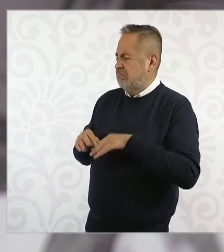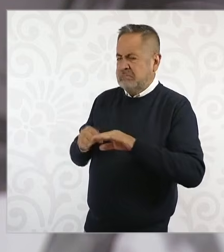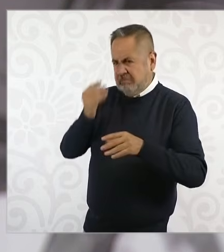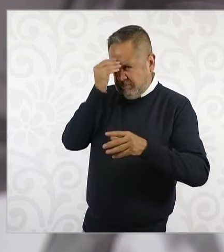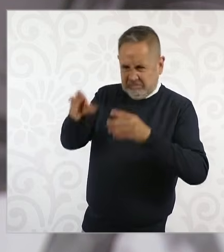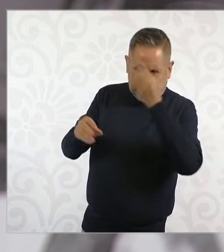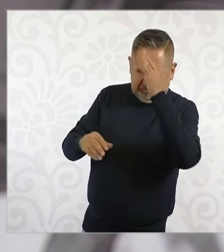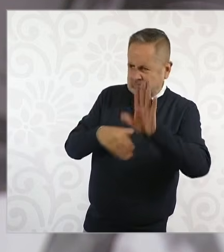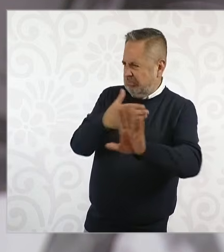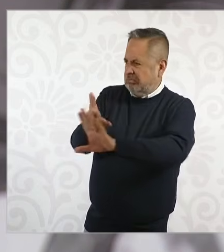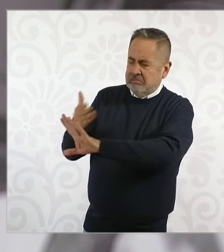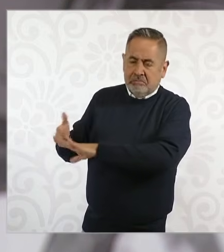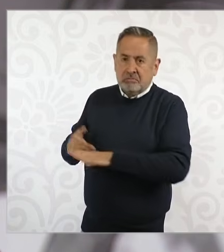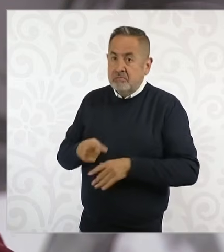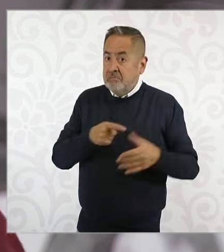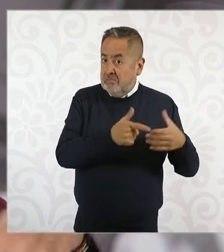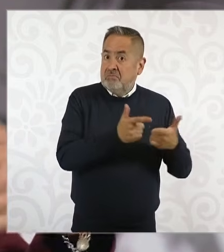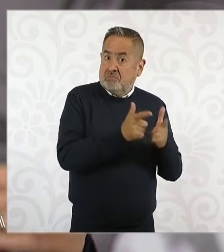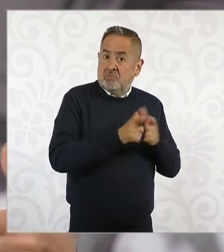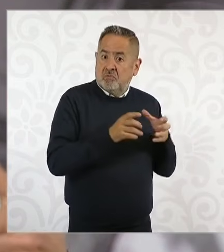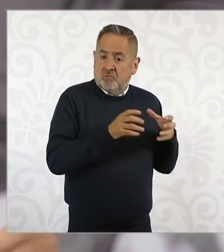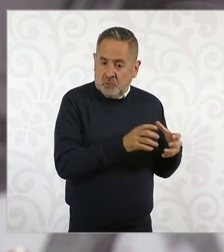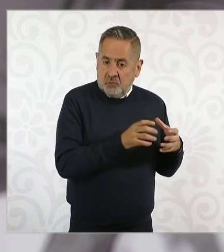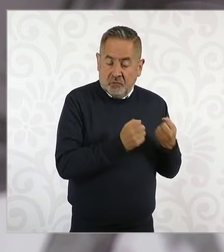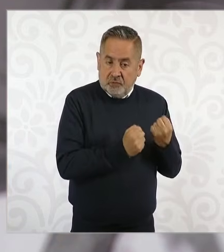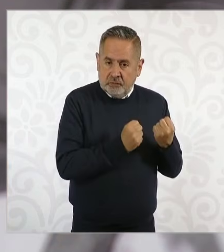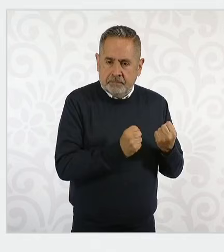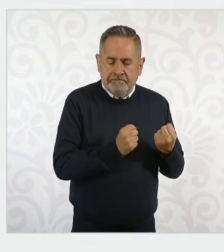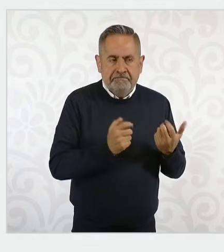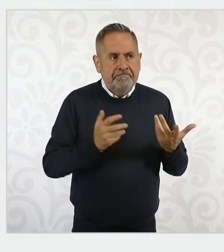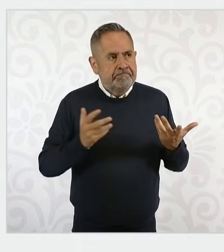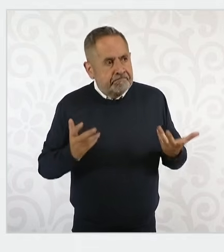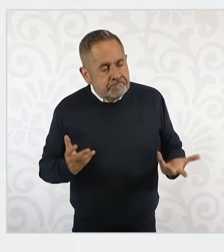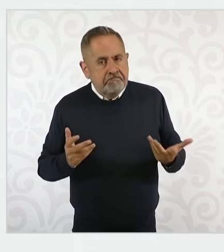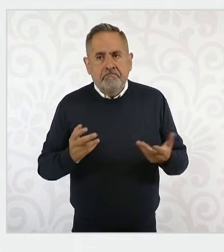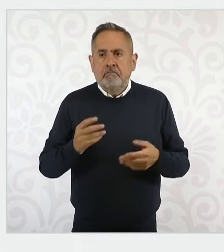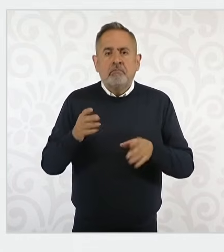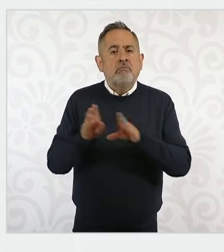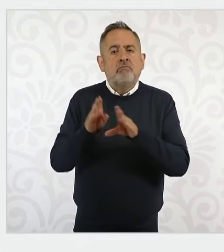El asunto es cómo nosotros logramos